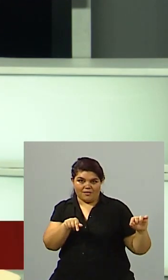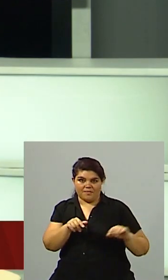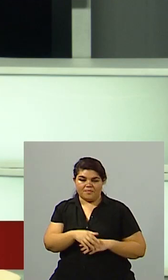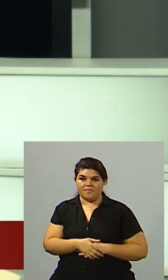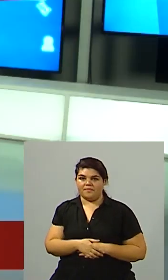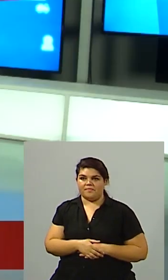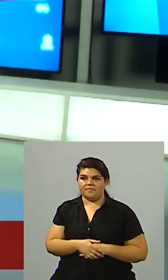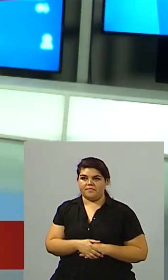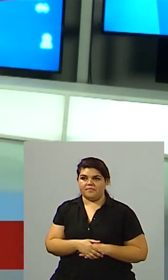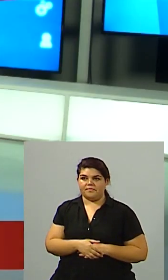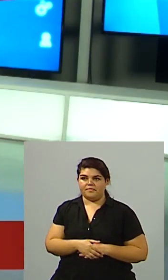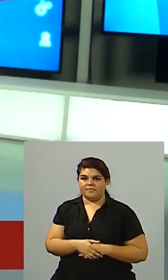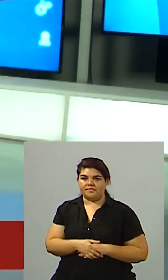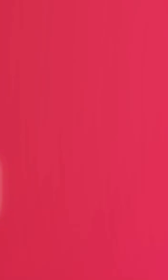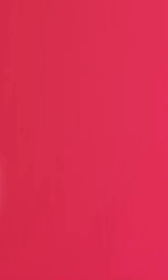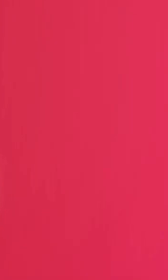www.unidiversidad.com.ar.